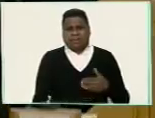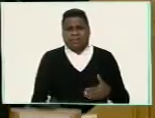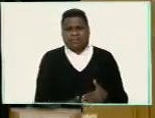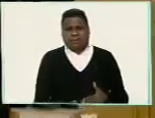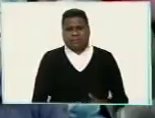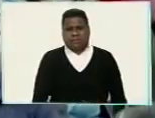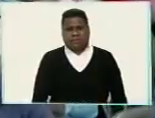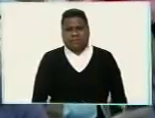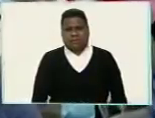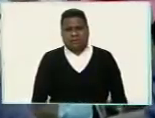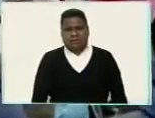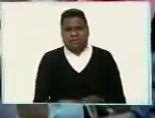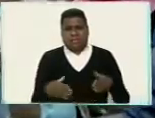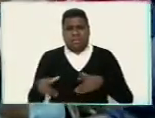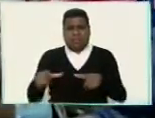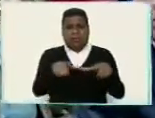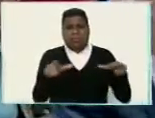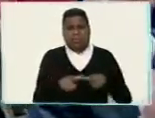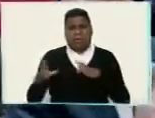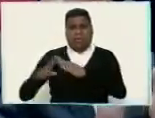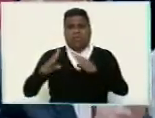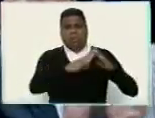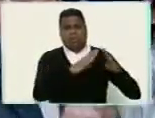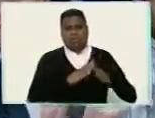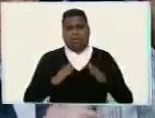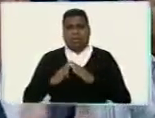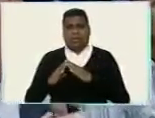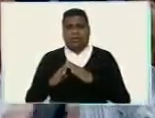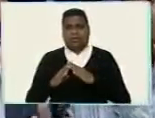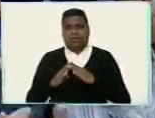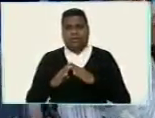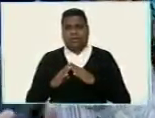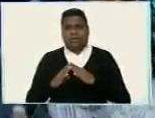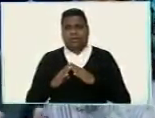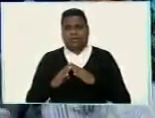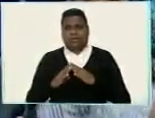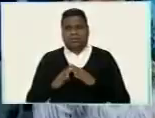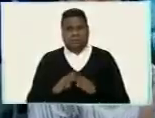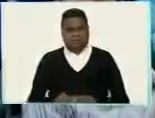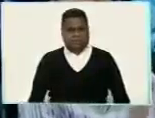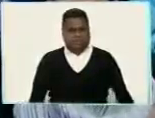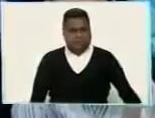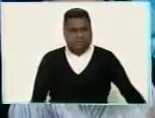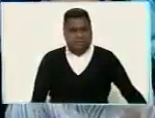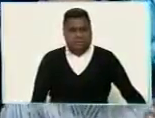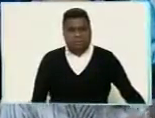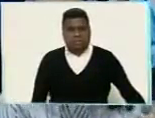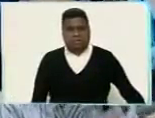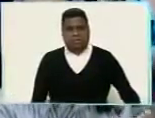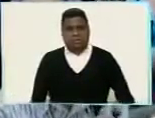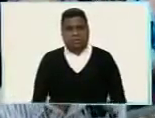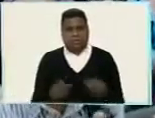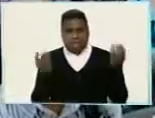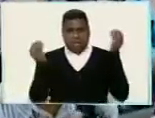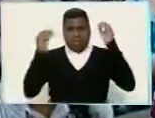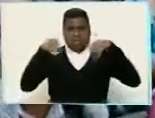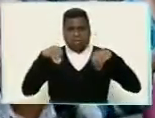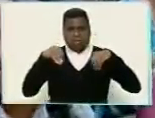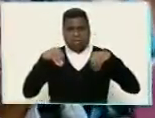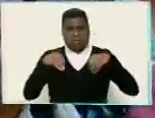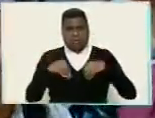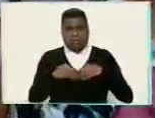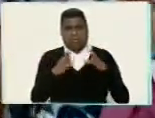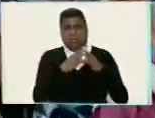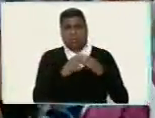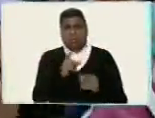Desde el sector comunal y consejos comunales, el pueblo comunero dijo: postulemos a Diosdado Cabello